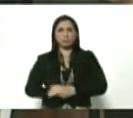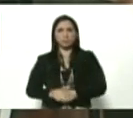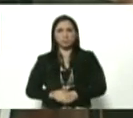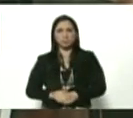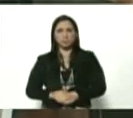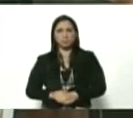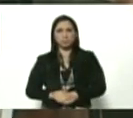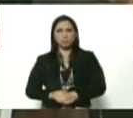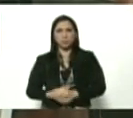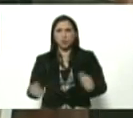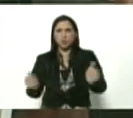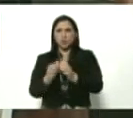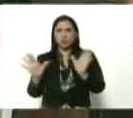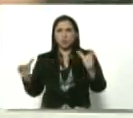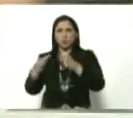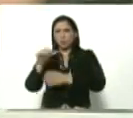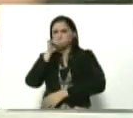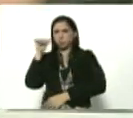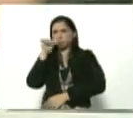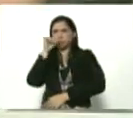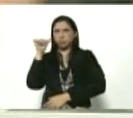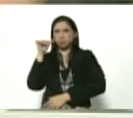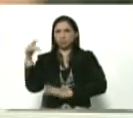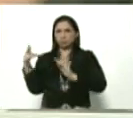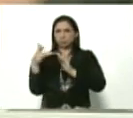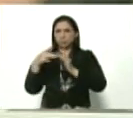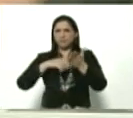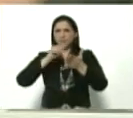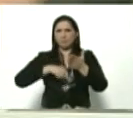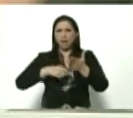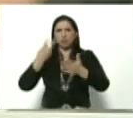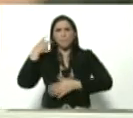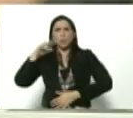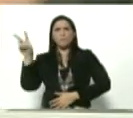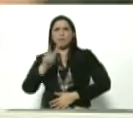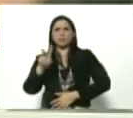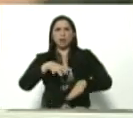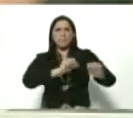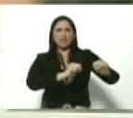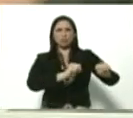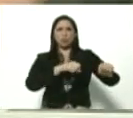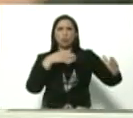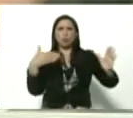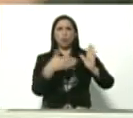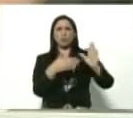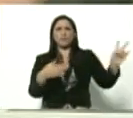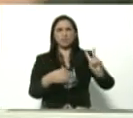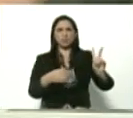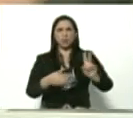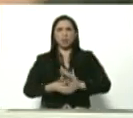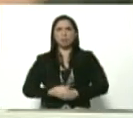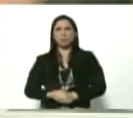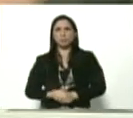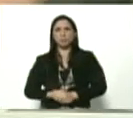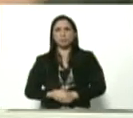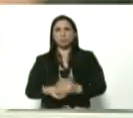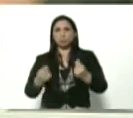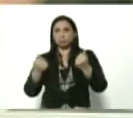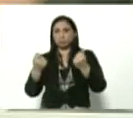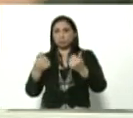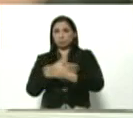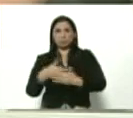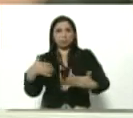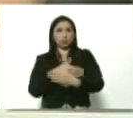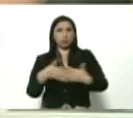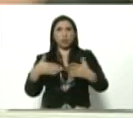con rastrojos, narcotraficantes, firmando por Venezuela una invasión, manejando presupuesto de millones